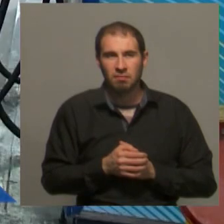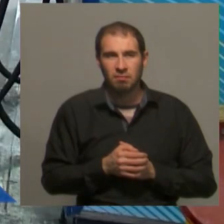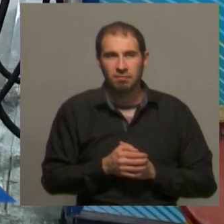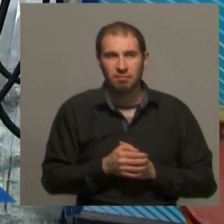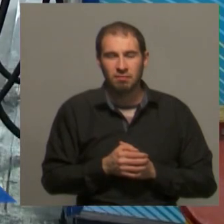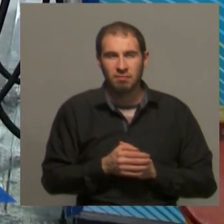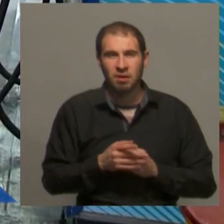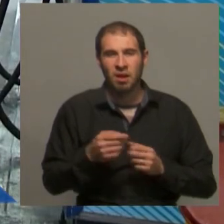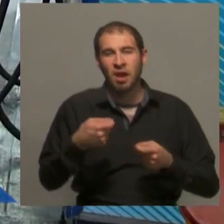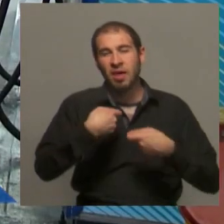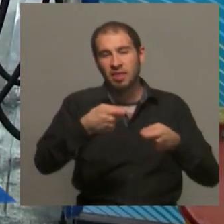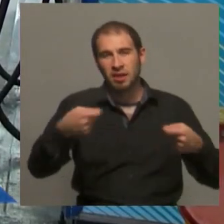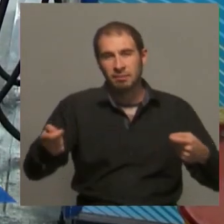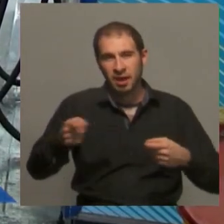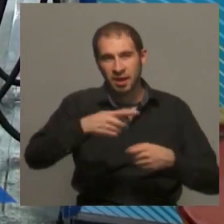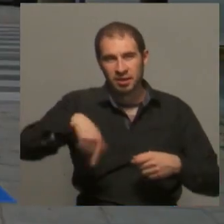de distribución que